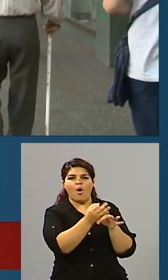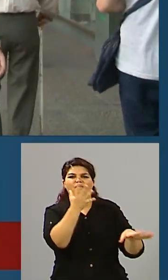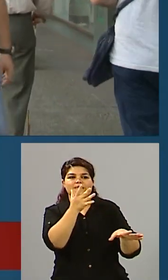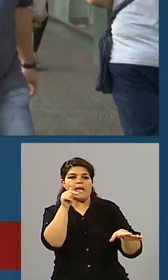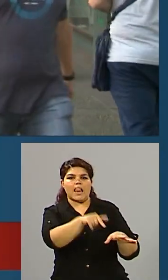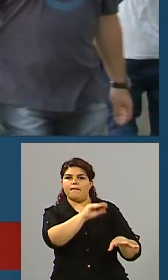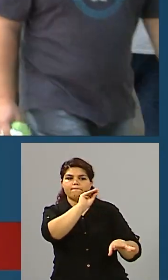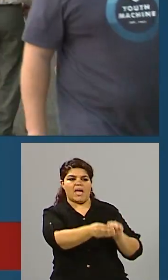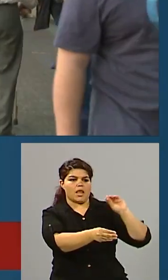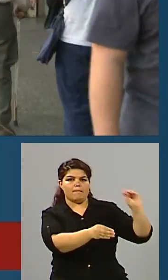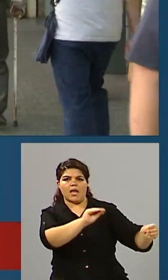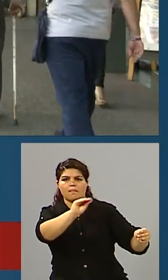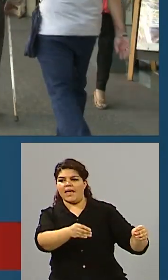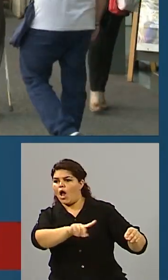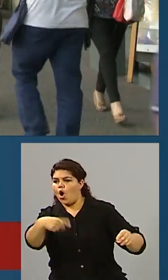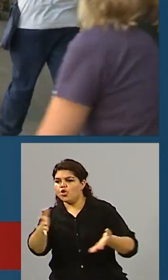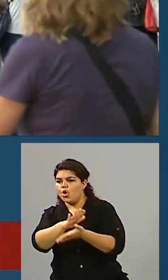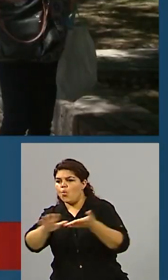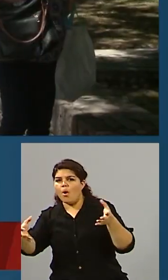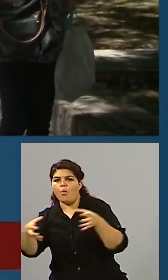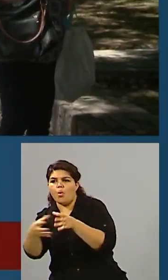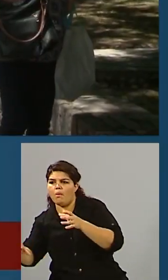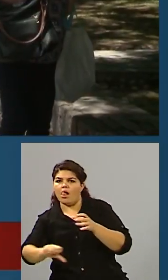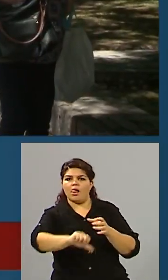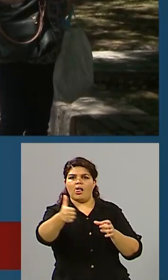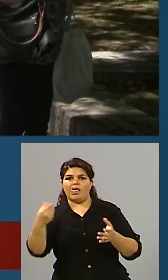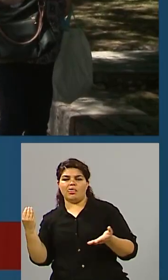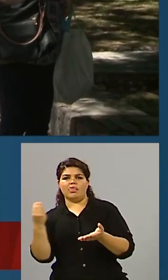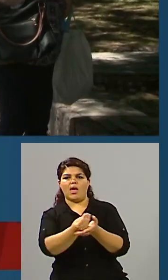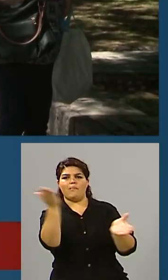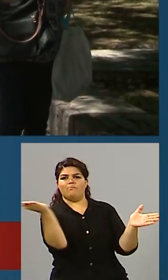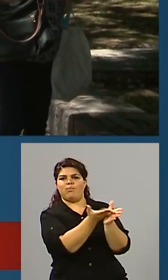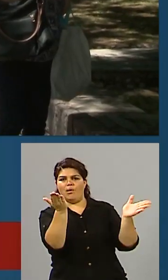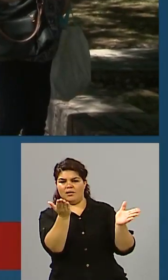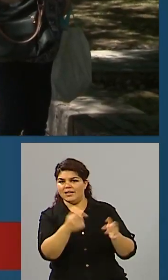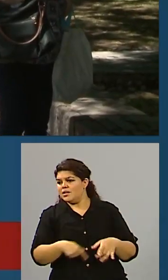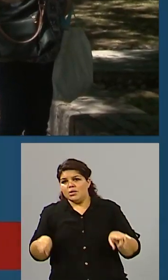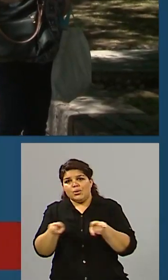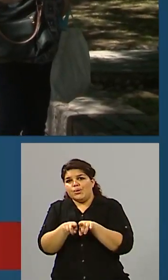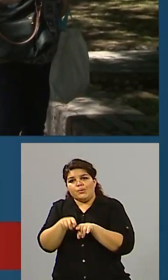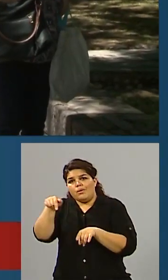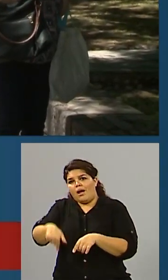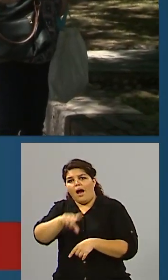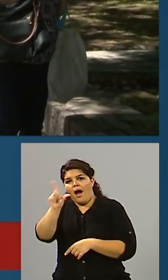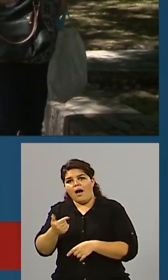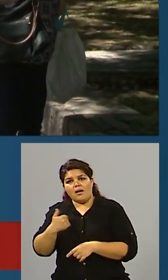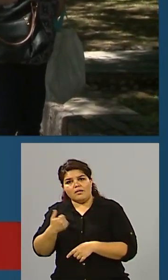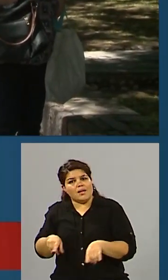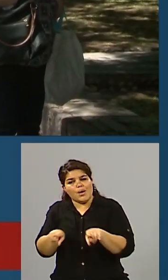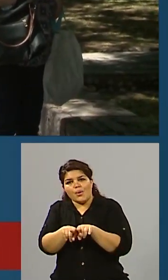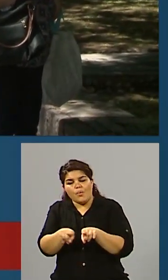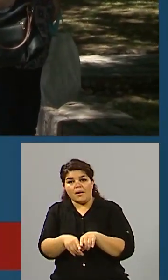perder. Nosotros nos resistíamos a esta idea, sobre todo por los resultados de los comicios del 22 de